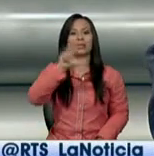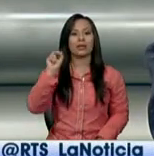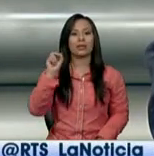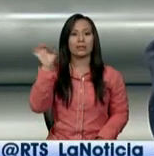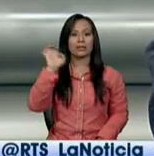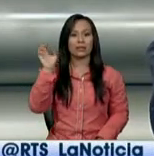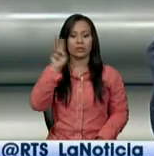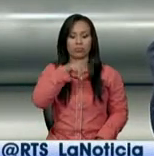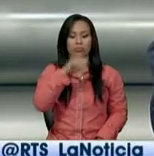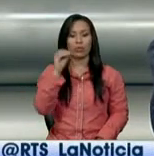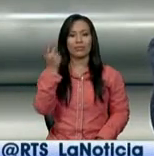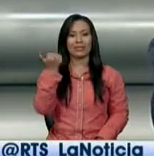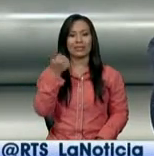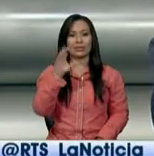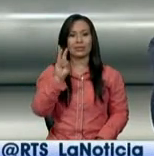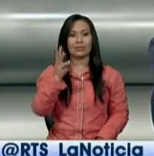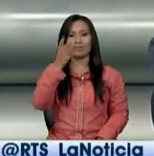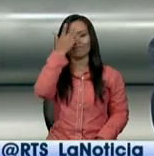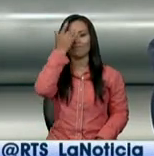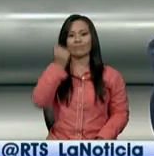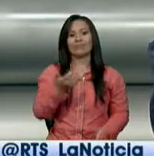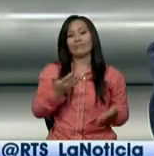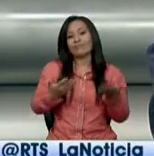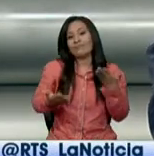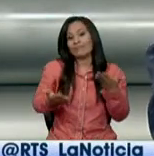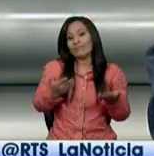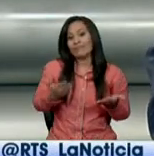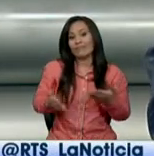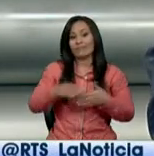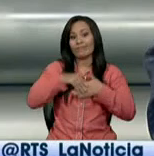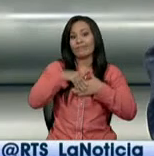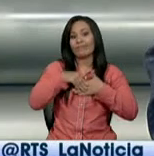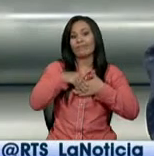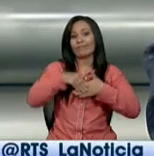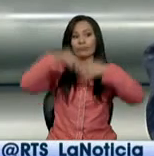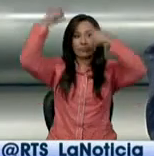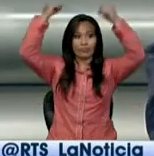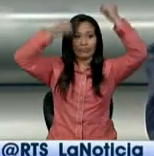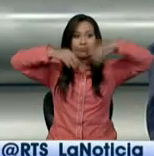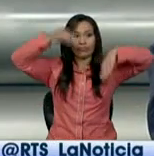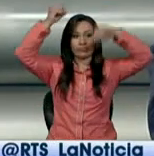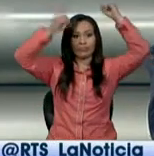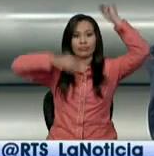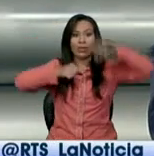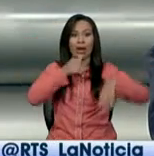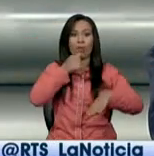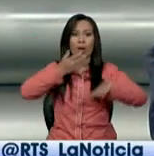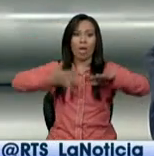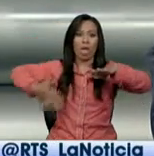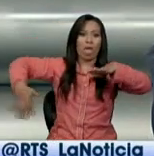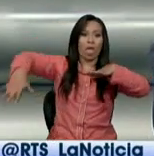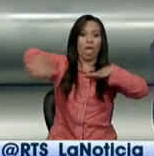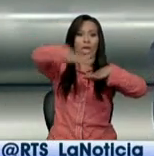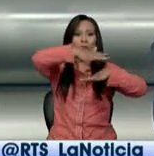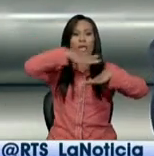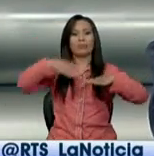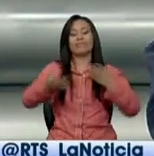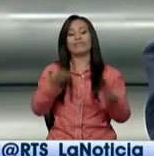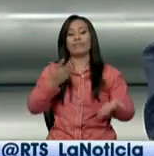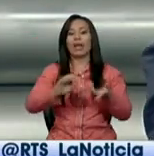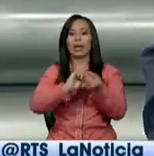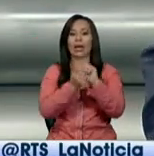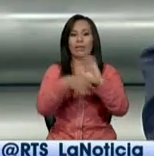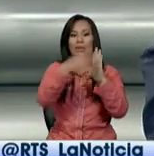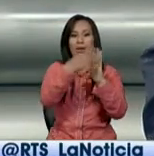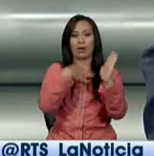2016 por la presencia, presumiblemente, del fenómeno del Niño. Además, indicó que habrán algunos cambios en el